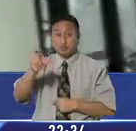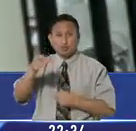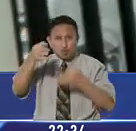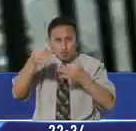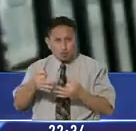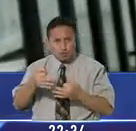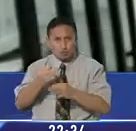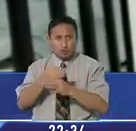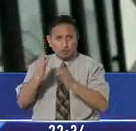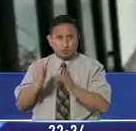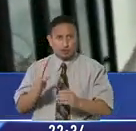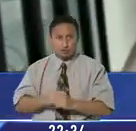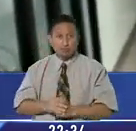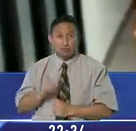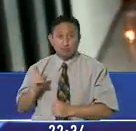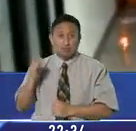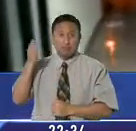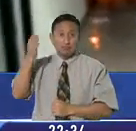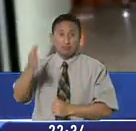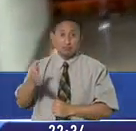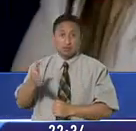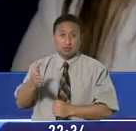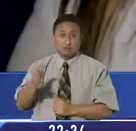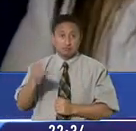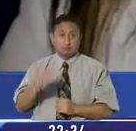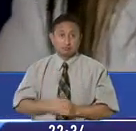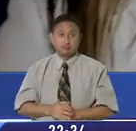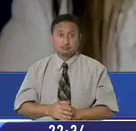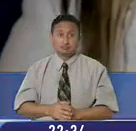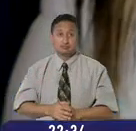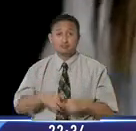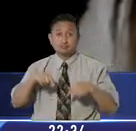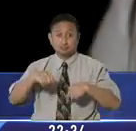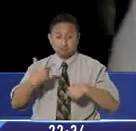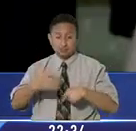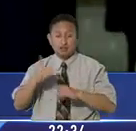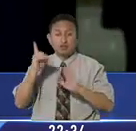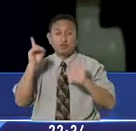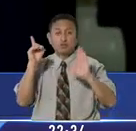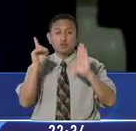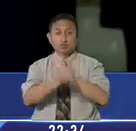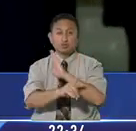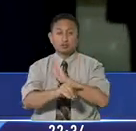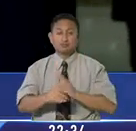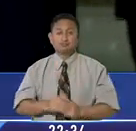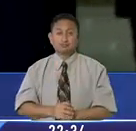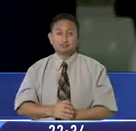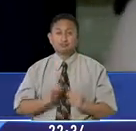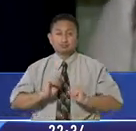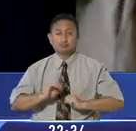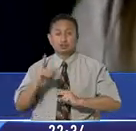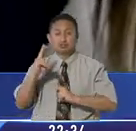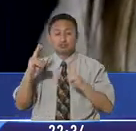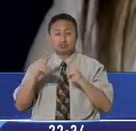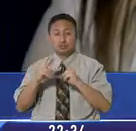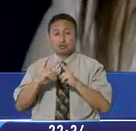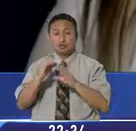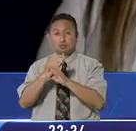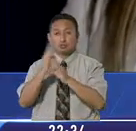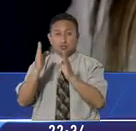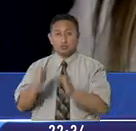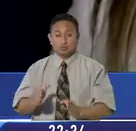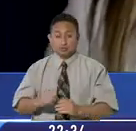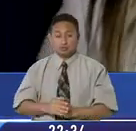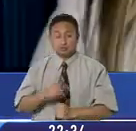funcionario, las autoridades acudieron hasta la unidad de flagrancia. Venimos para presentar la denuncia correspondiente, hacer el reconocimiento del funcionario